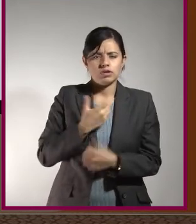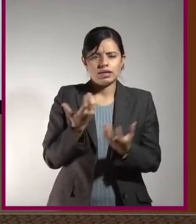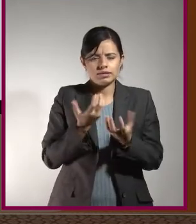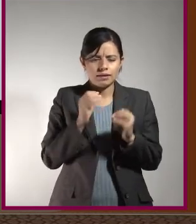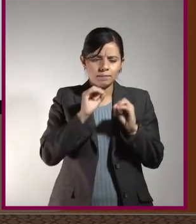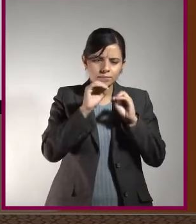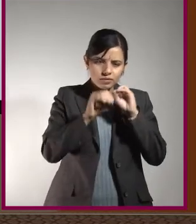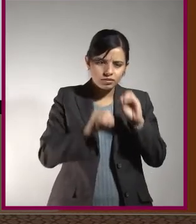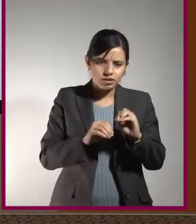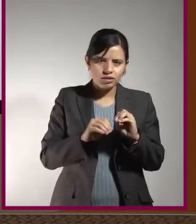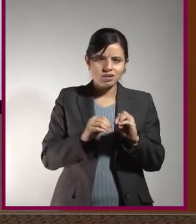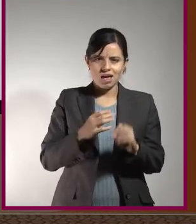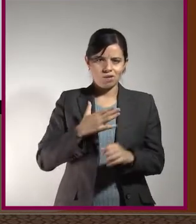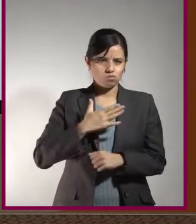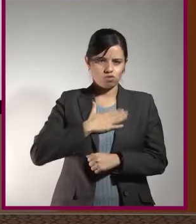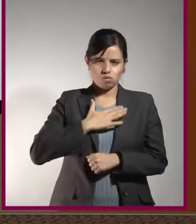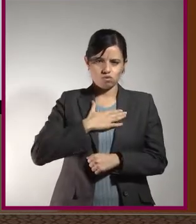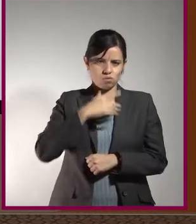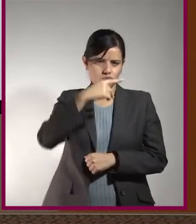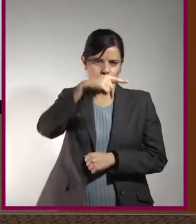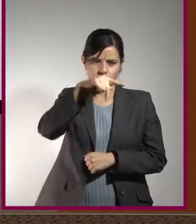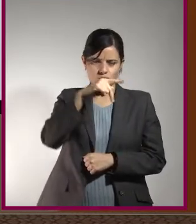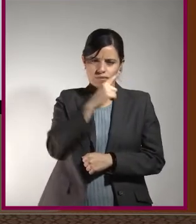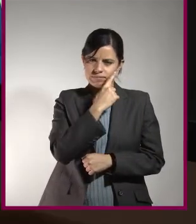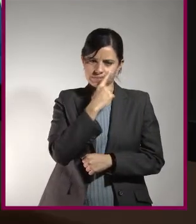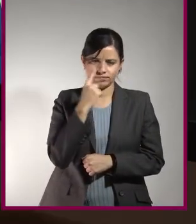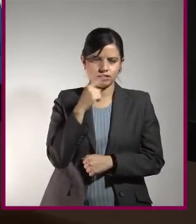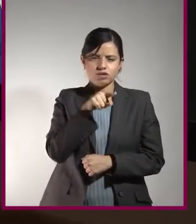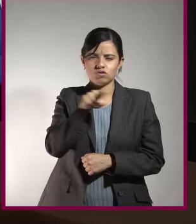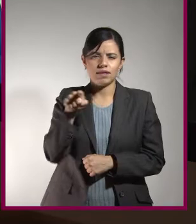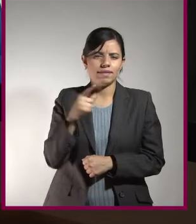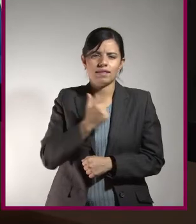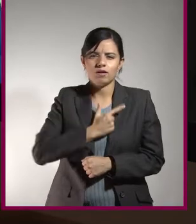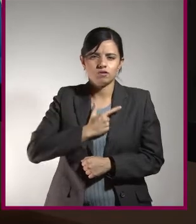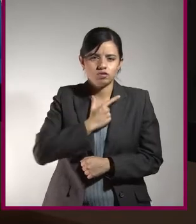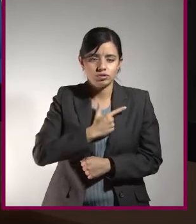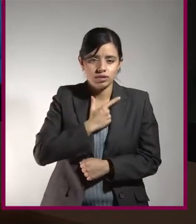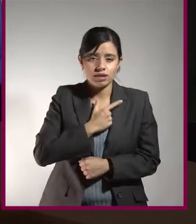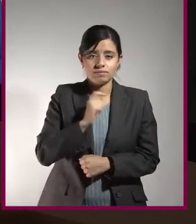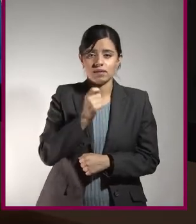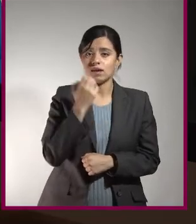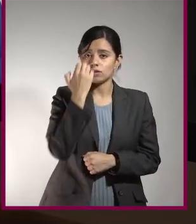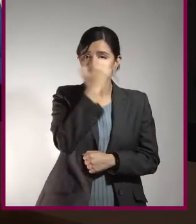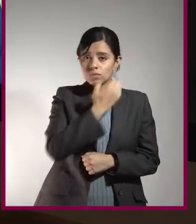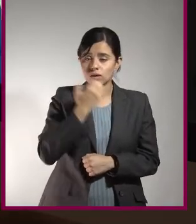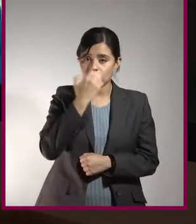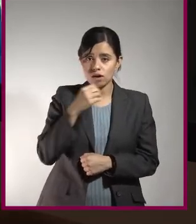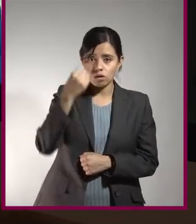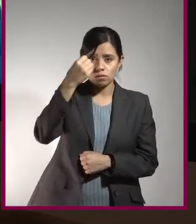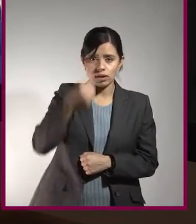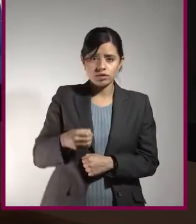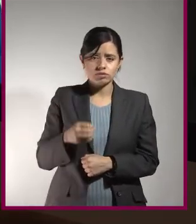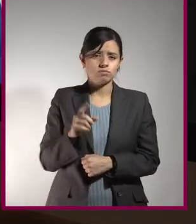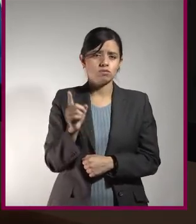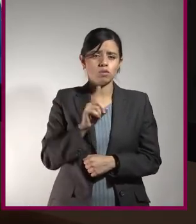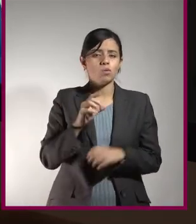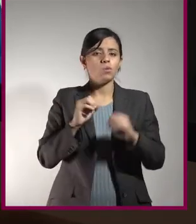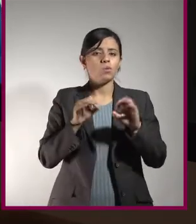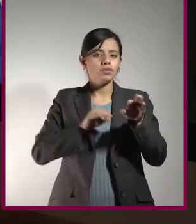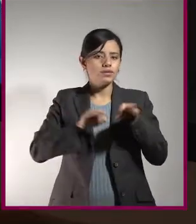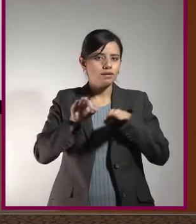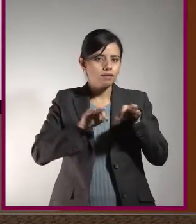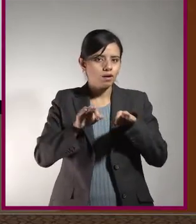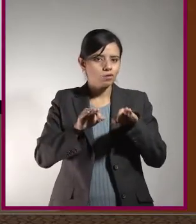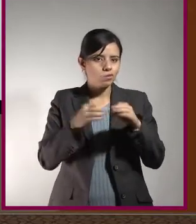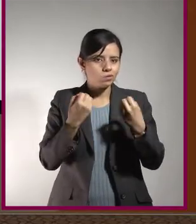recrearnos, que típicamente son muy nuestras, ¿verdad? Que no es algo que, no son las obligaciones de la escuela y no son las obligaciones del